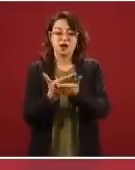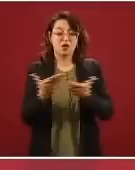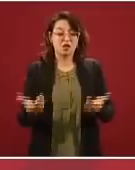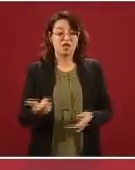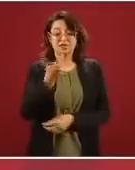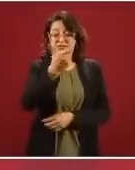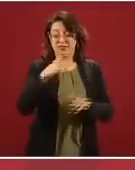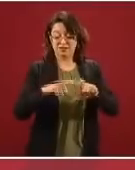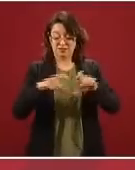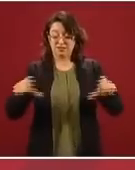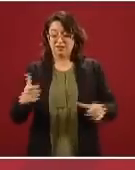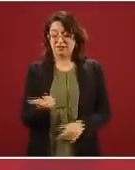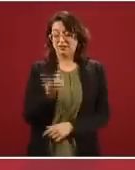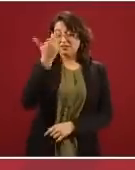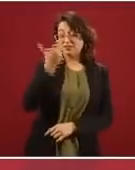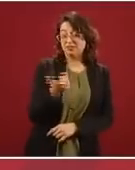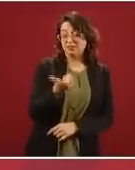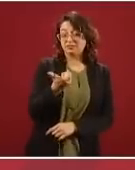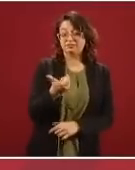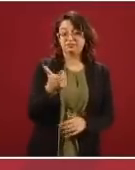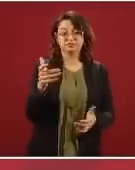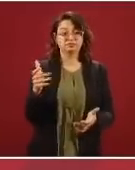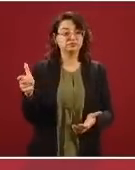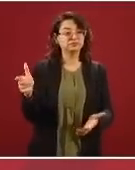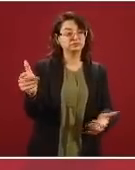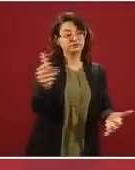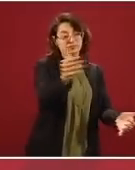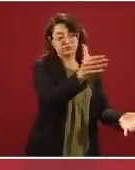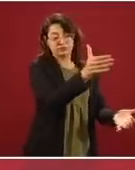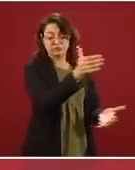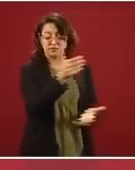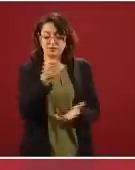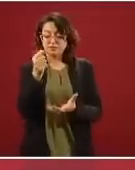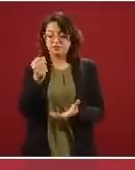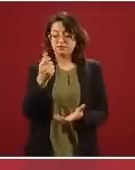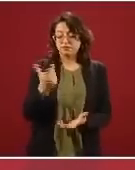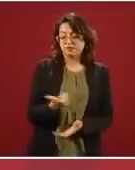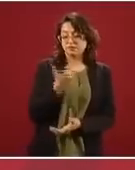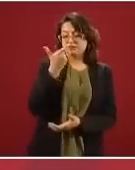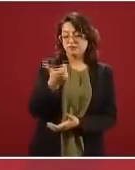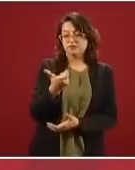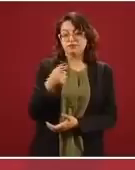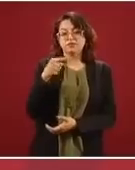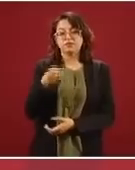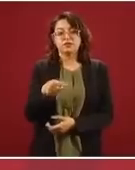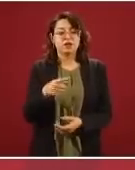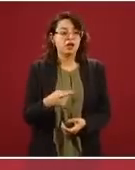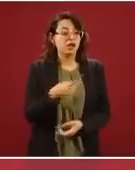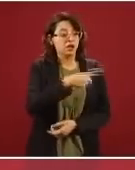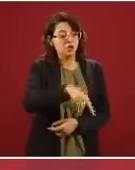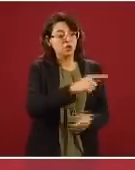proviene, o lo que se está recuperando, de la delincuencia común,